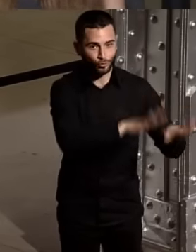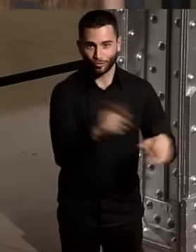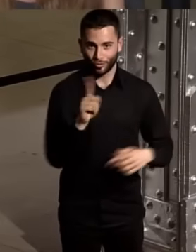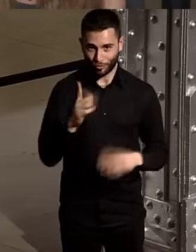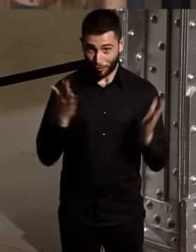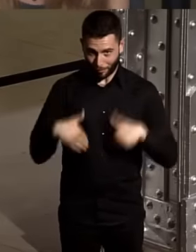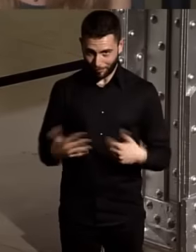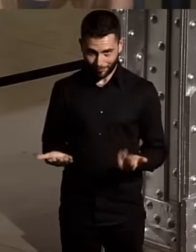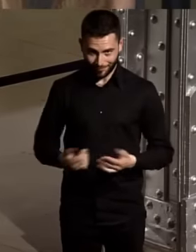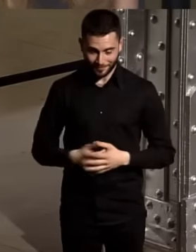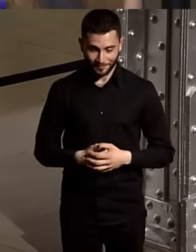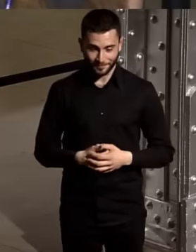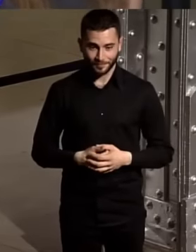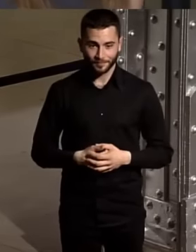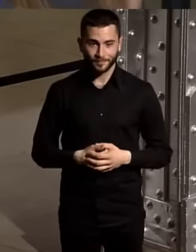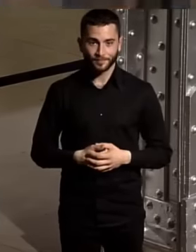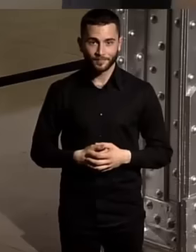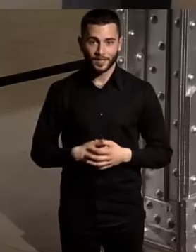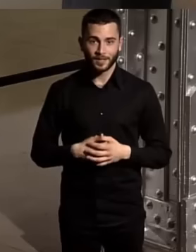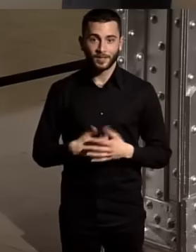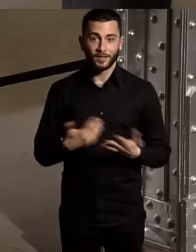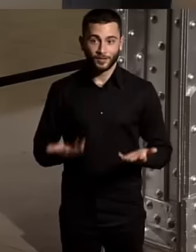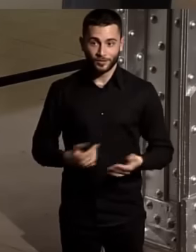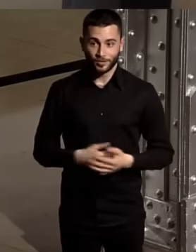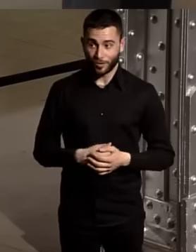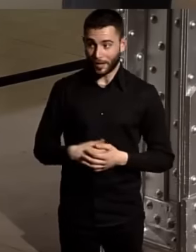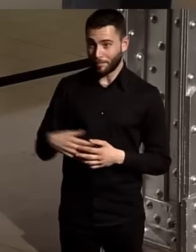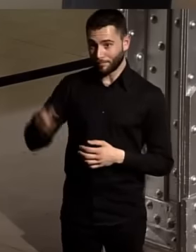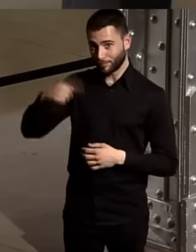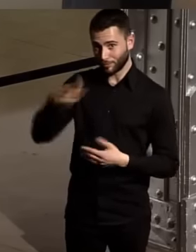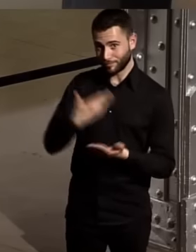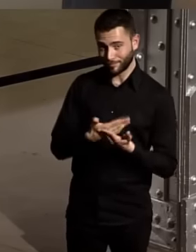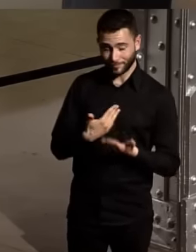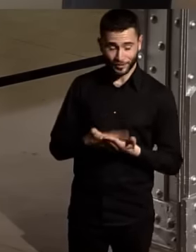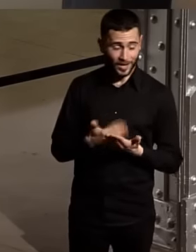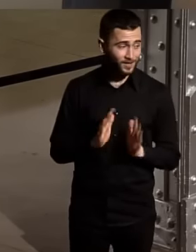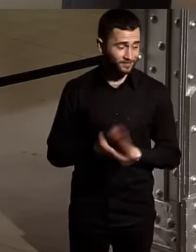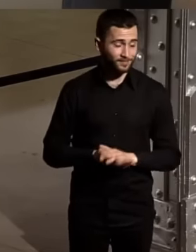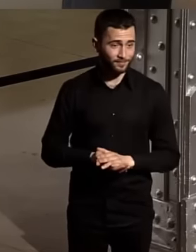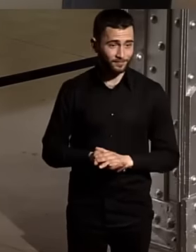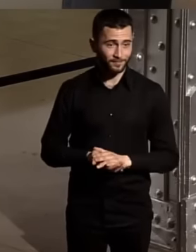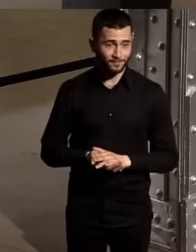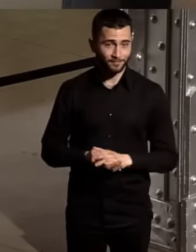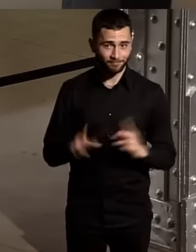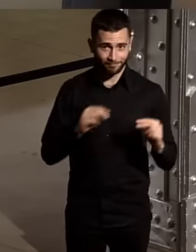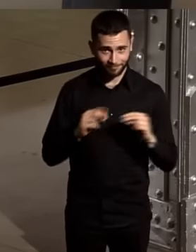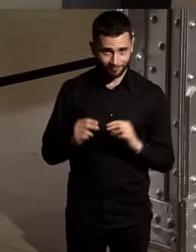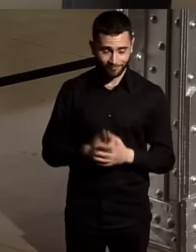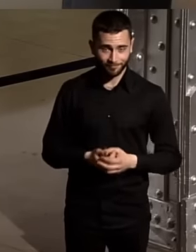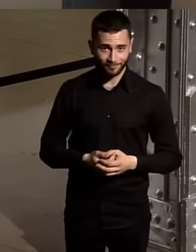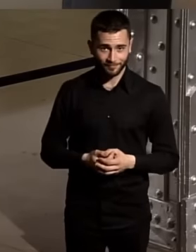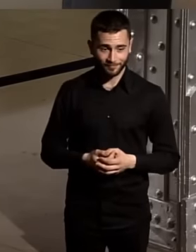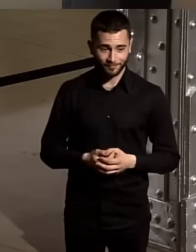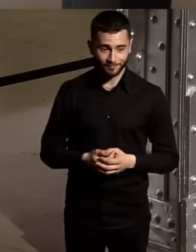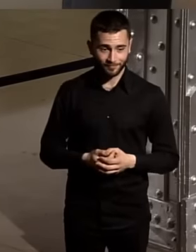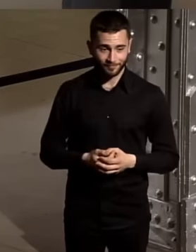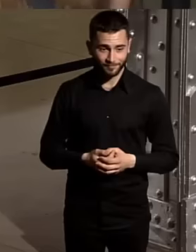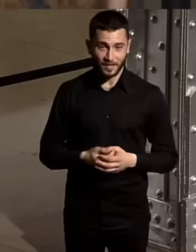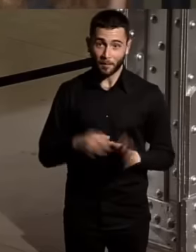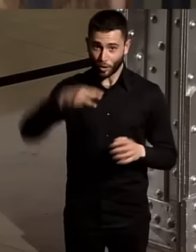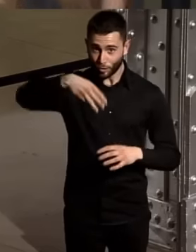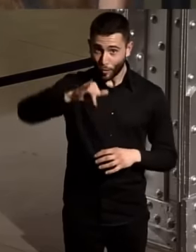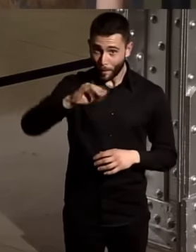vosotros que acabáis de demostrar acabáis de demostrar demostrando pero estás entrando